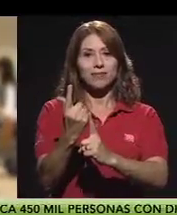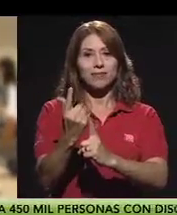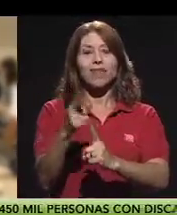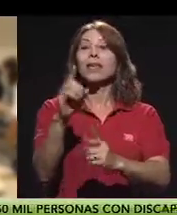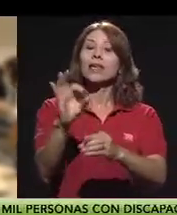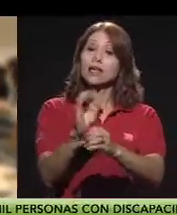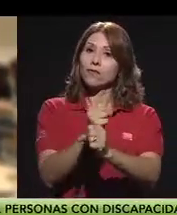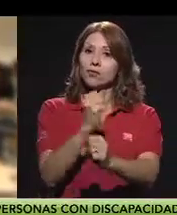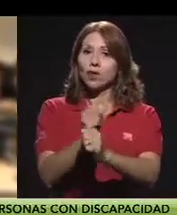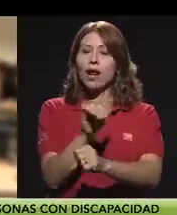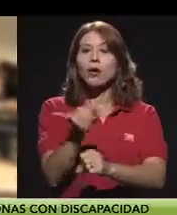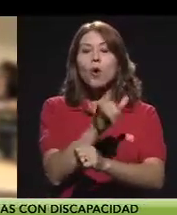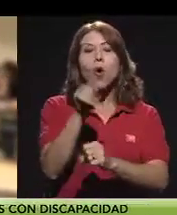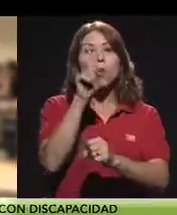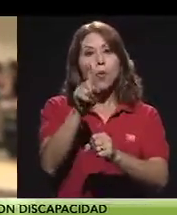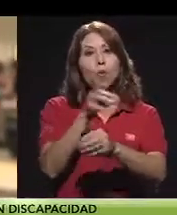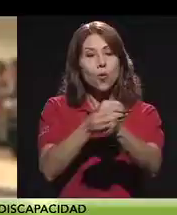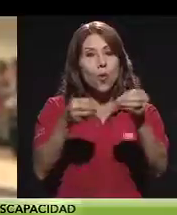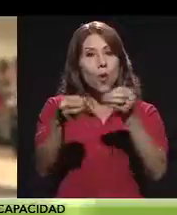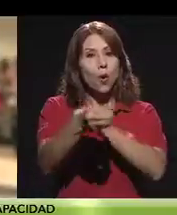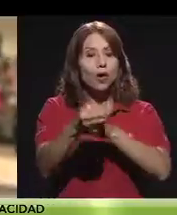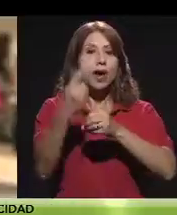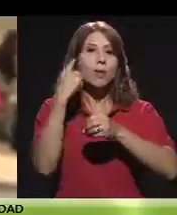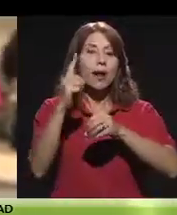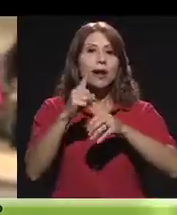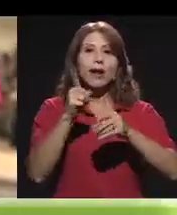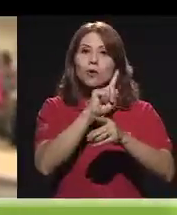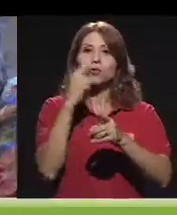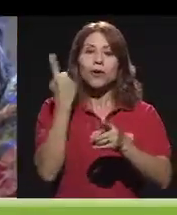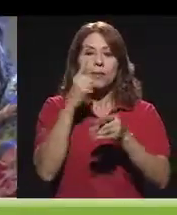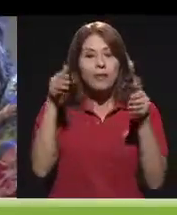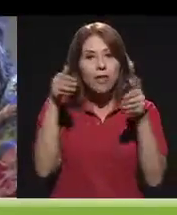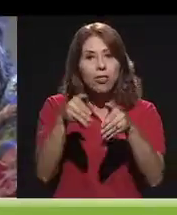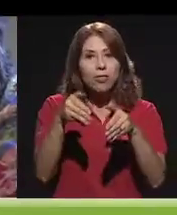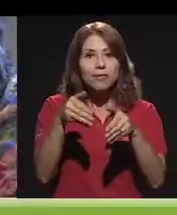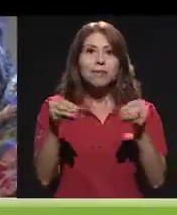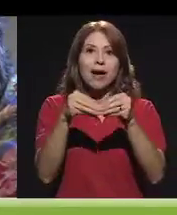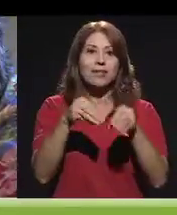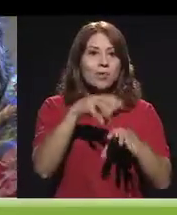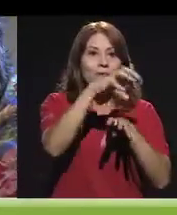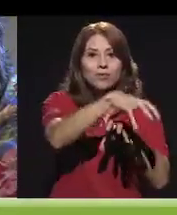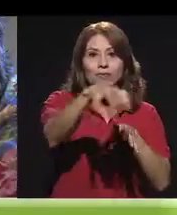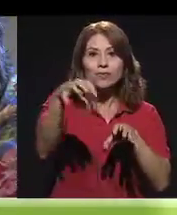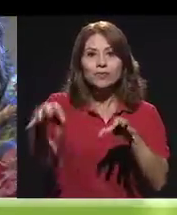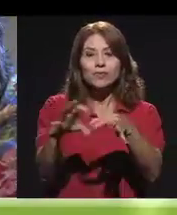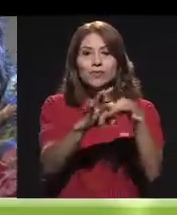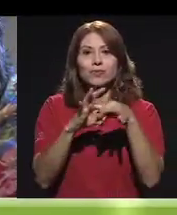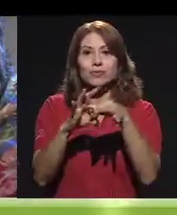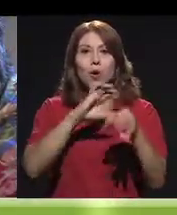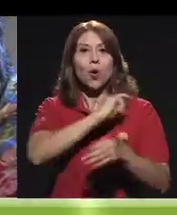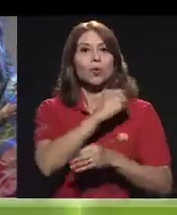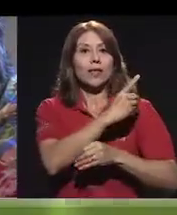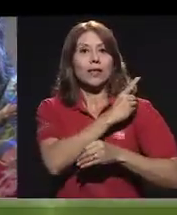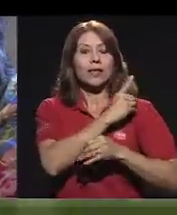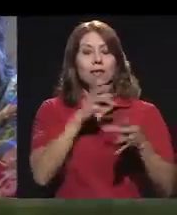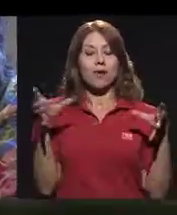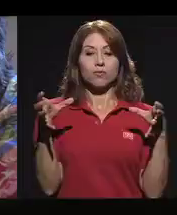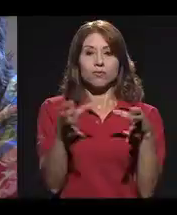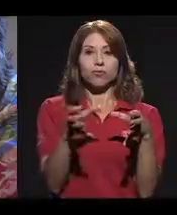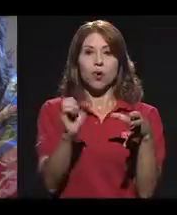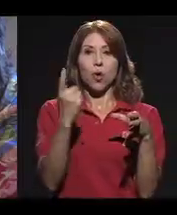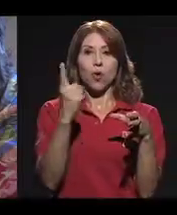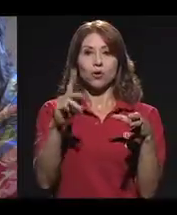Social y funcionará como un órgano de desconcentración máxima. Su junta directiva estará compuesta por 11